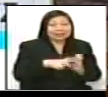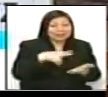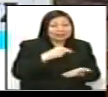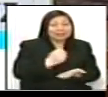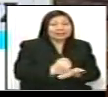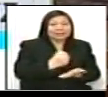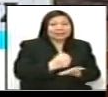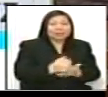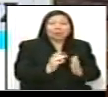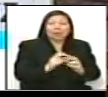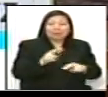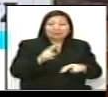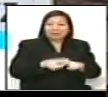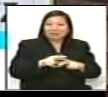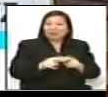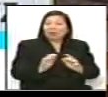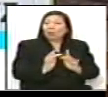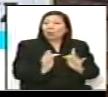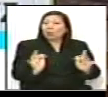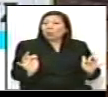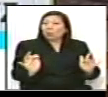sobre curul vacía para